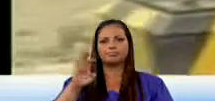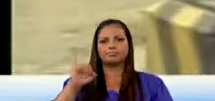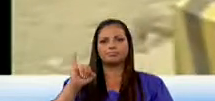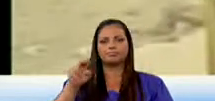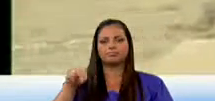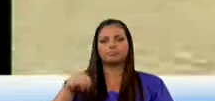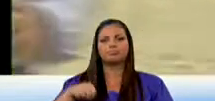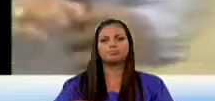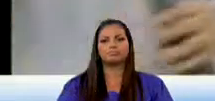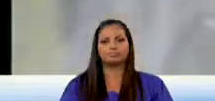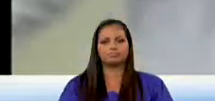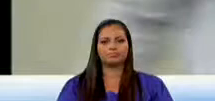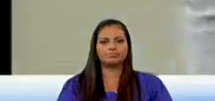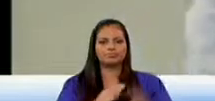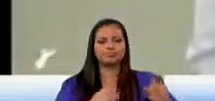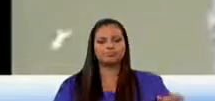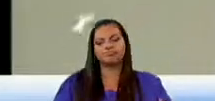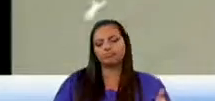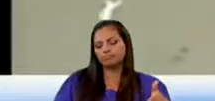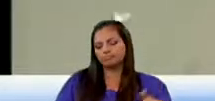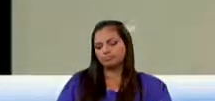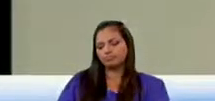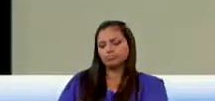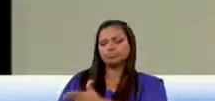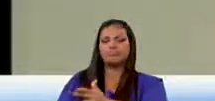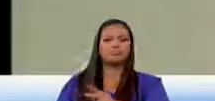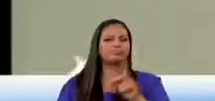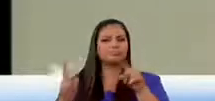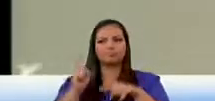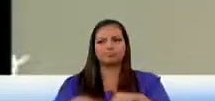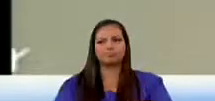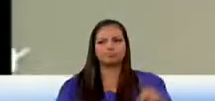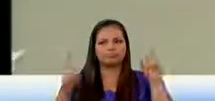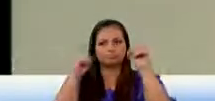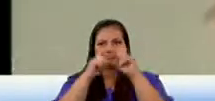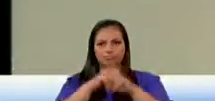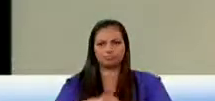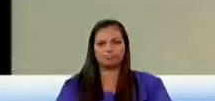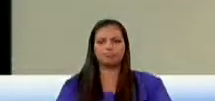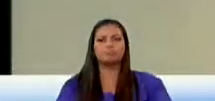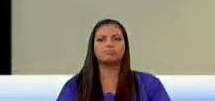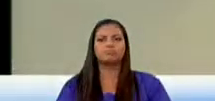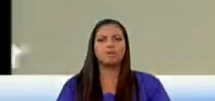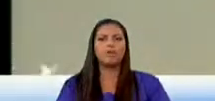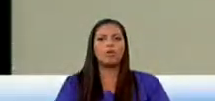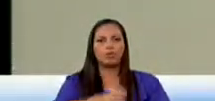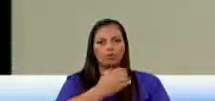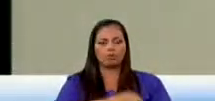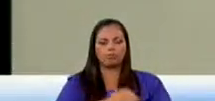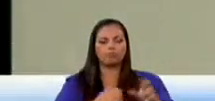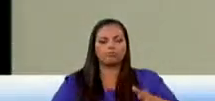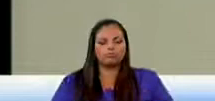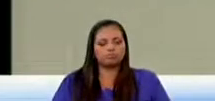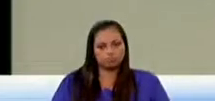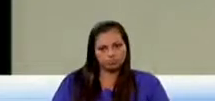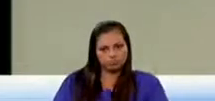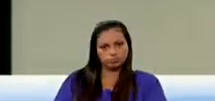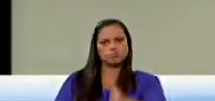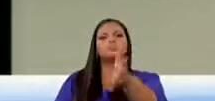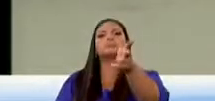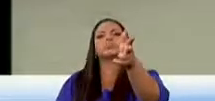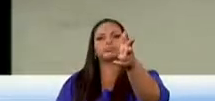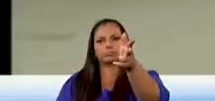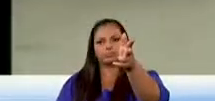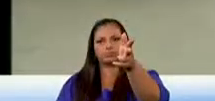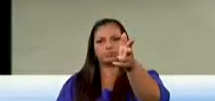uno tras otro. Los otros prefieren simplemente tratar de... Ahí lo estamos viendo. Por ejemplo,